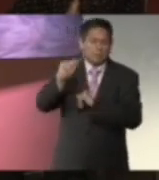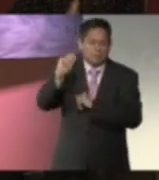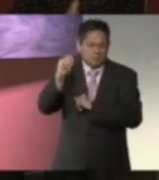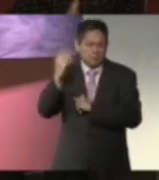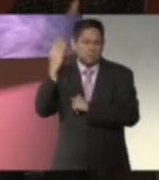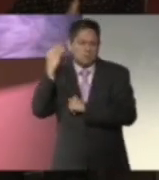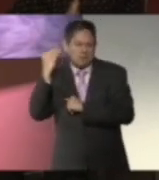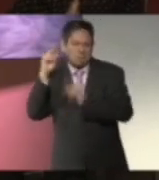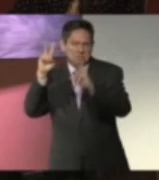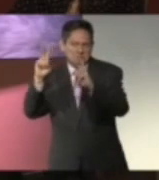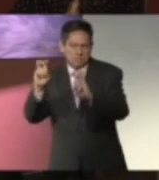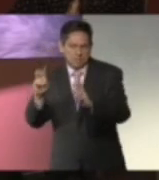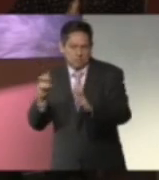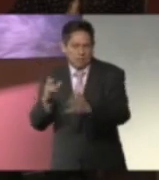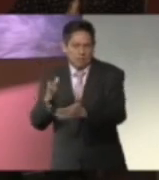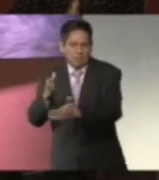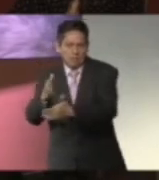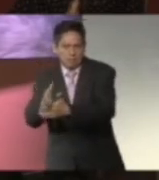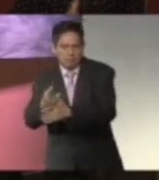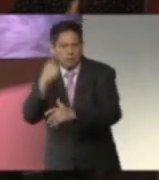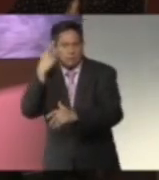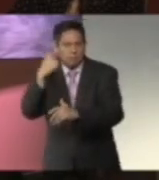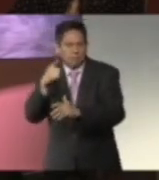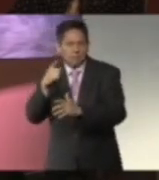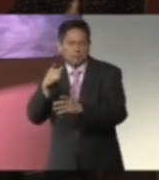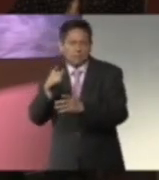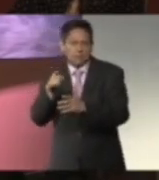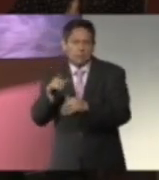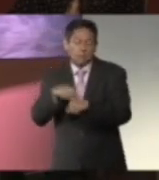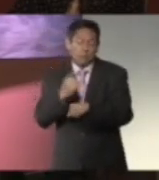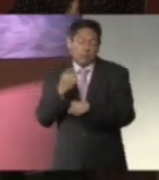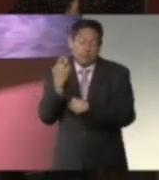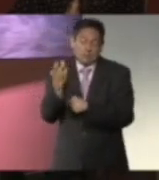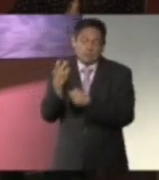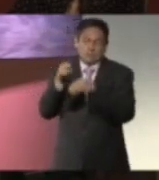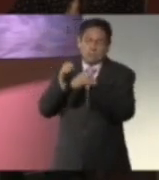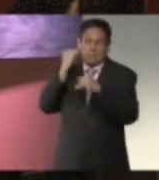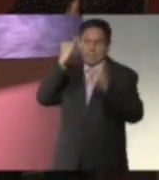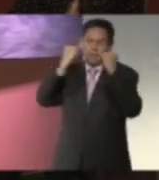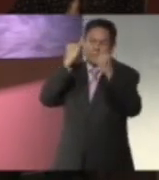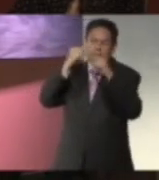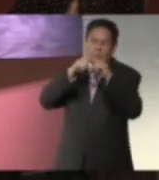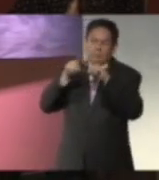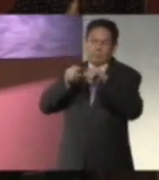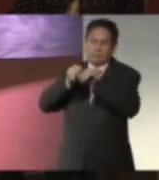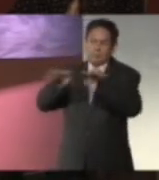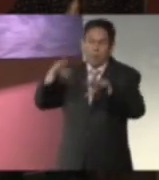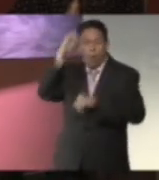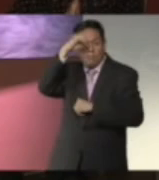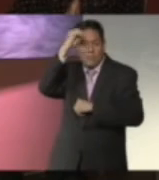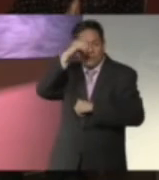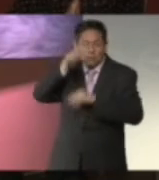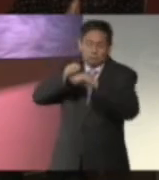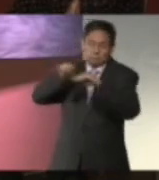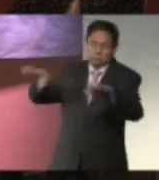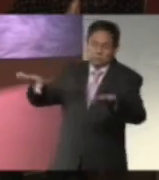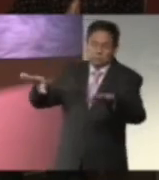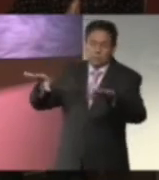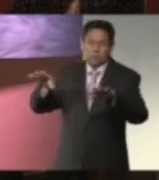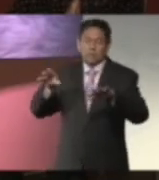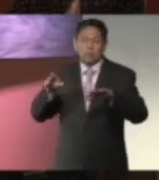radio. Eso es por un lado, que son los que propagan nuestra opinión pública.